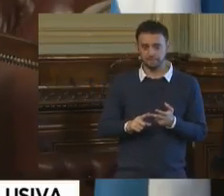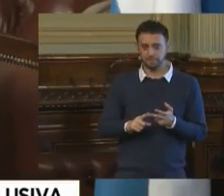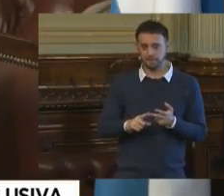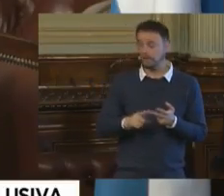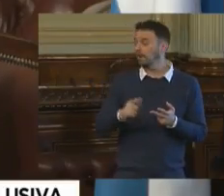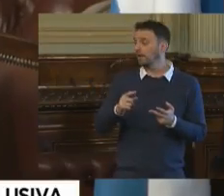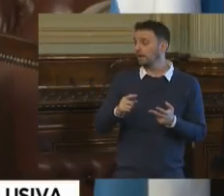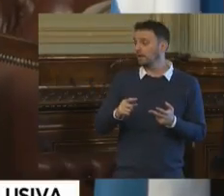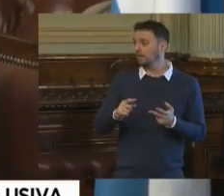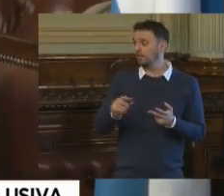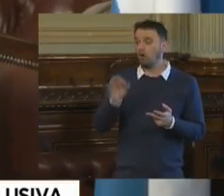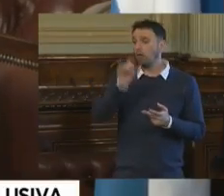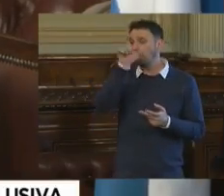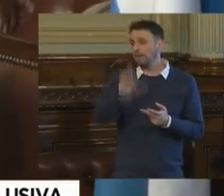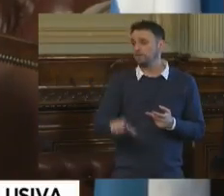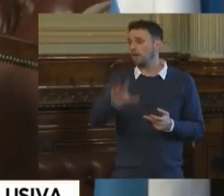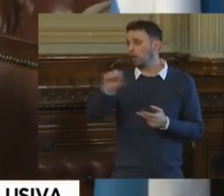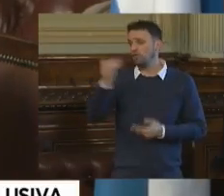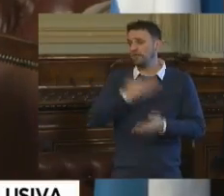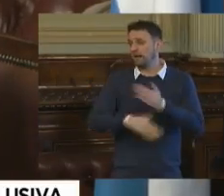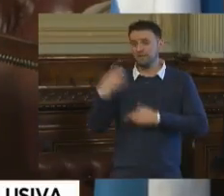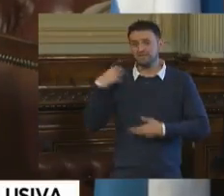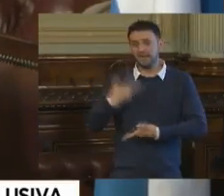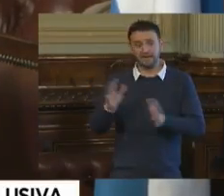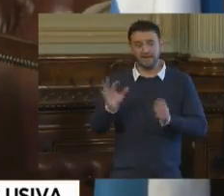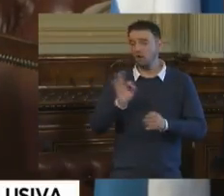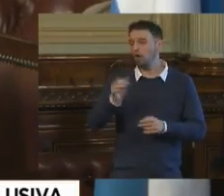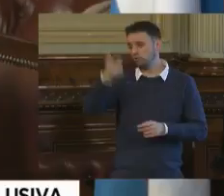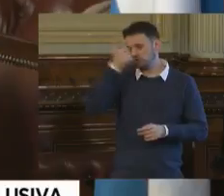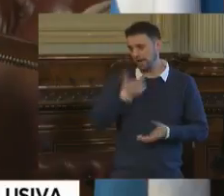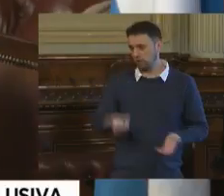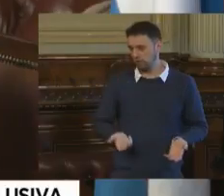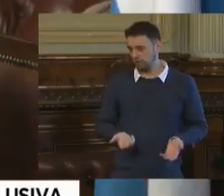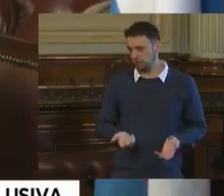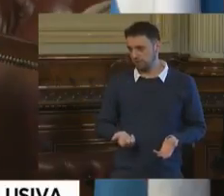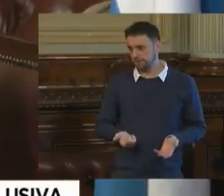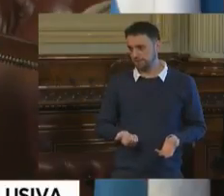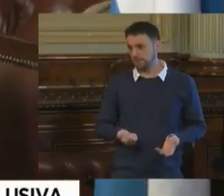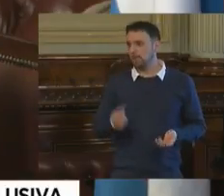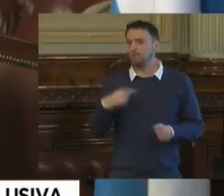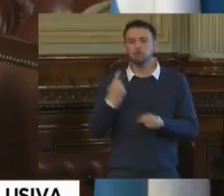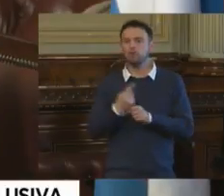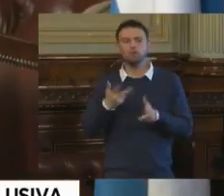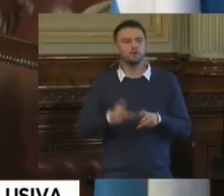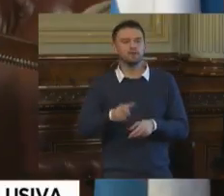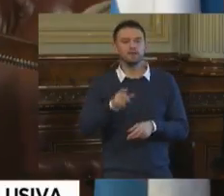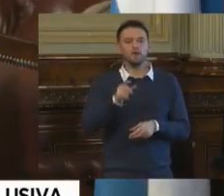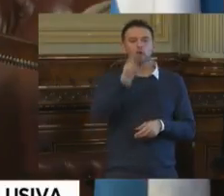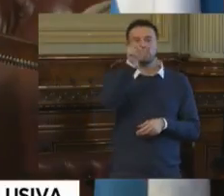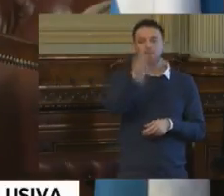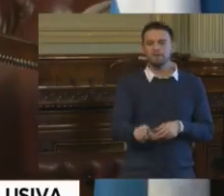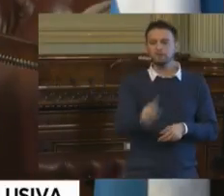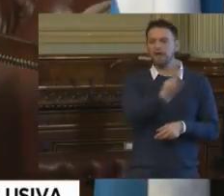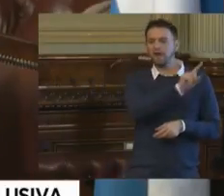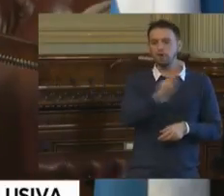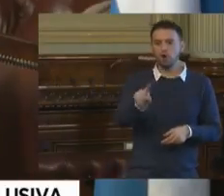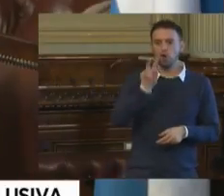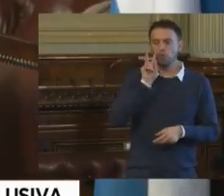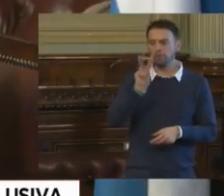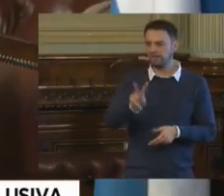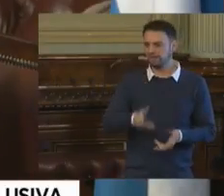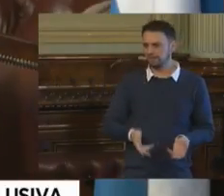podemos si podemos nombrarla y si no persona con discapacidad el genérico discapacidad visual invocó referencia a